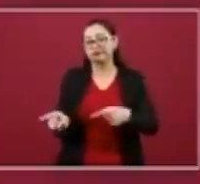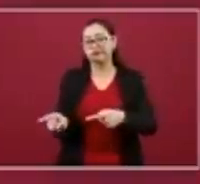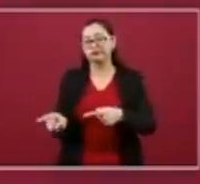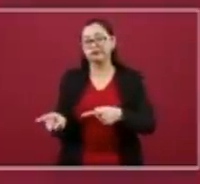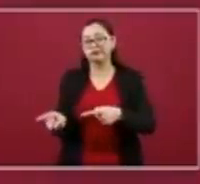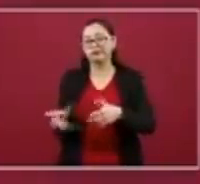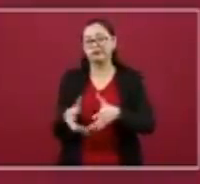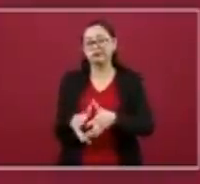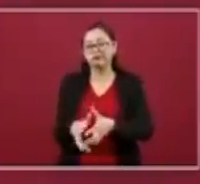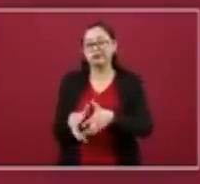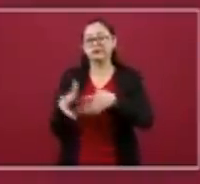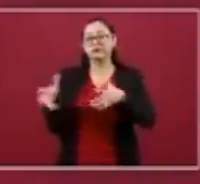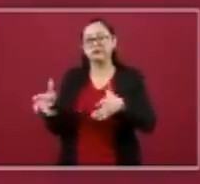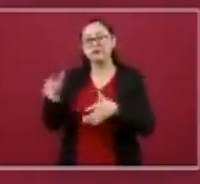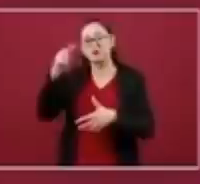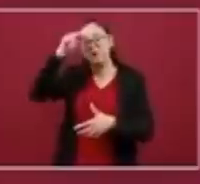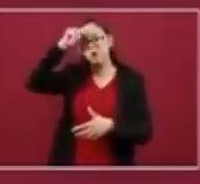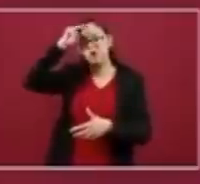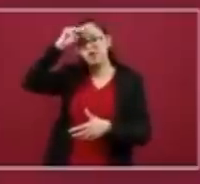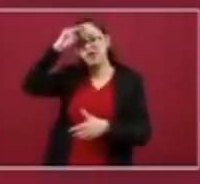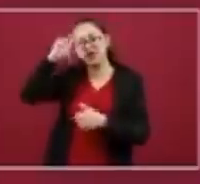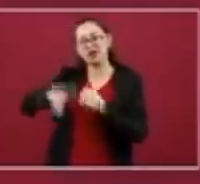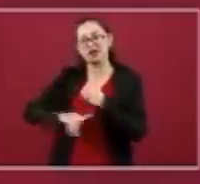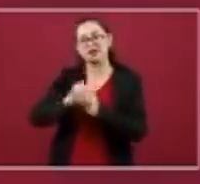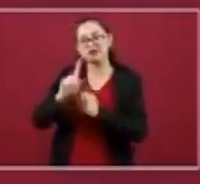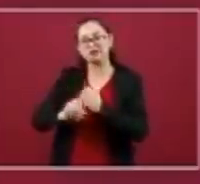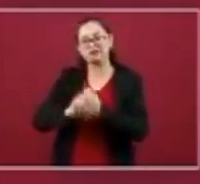crece la delincuencia en Monterrey.